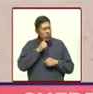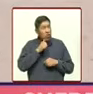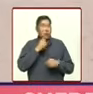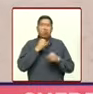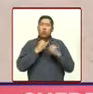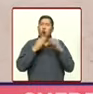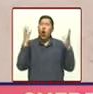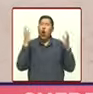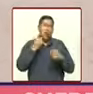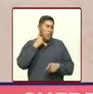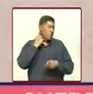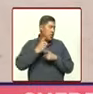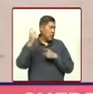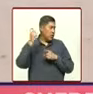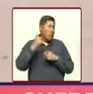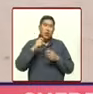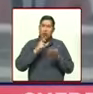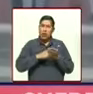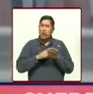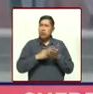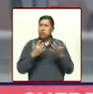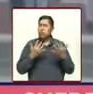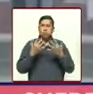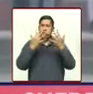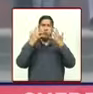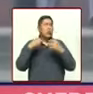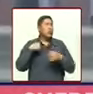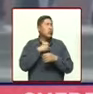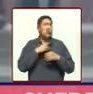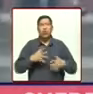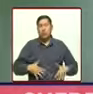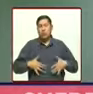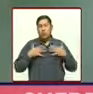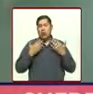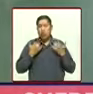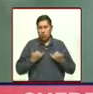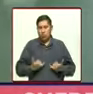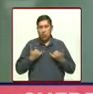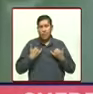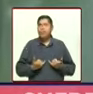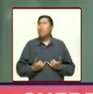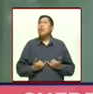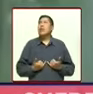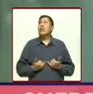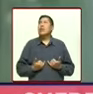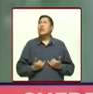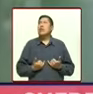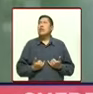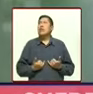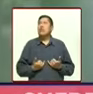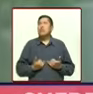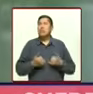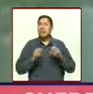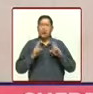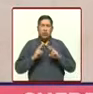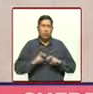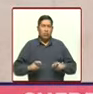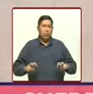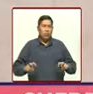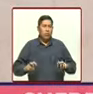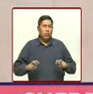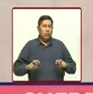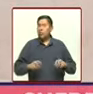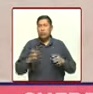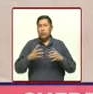afectadas, ¿no? Sobre esta intensa humareda que estamos viviendo ahorita. sobre la respiración.